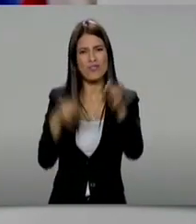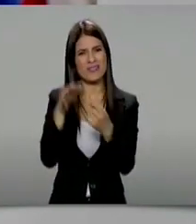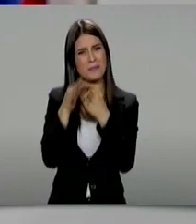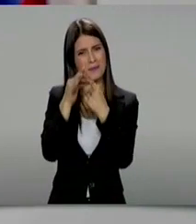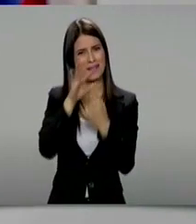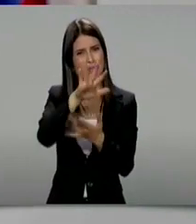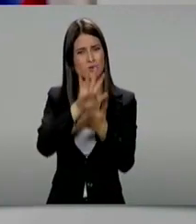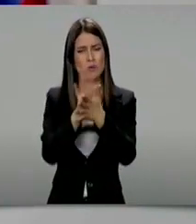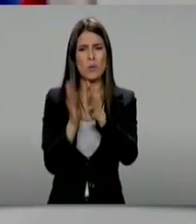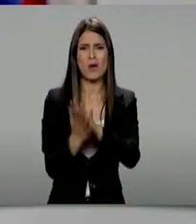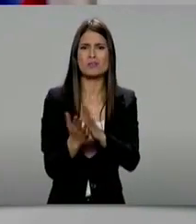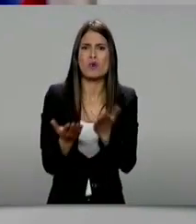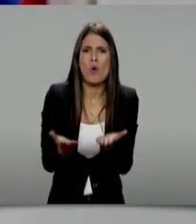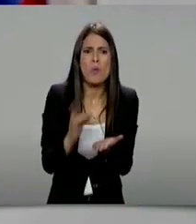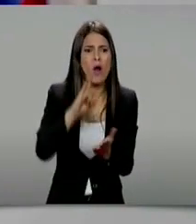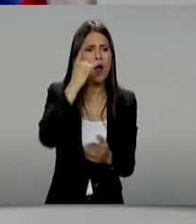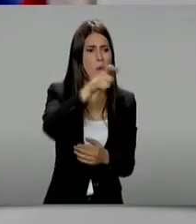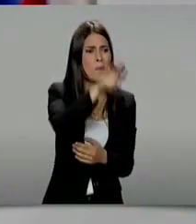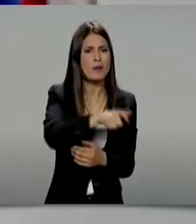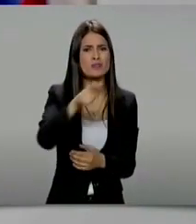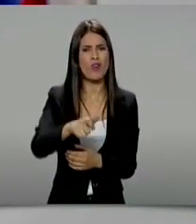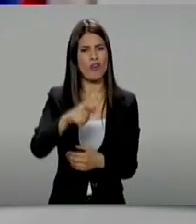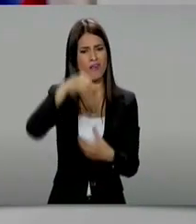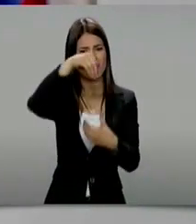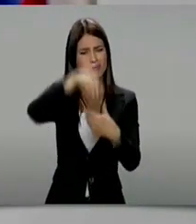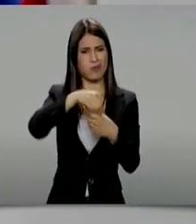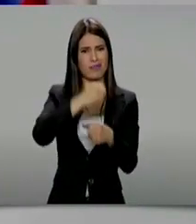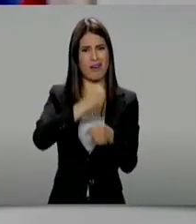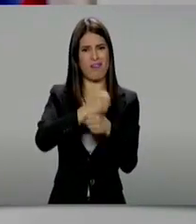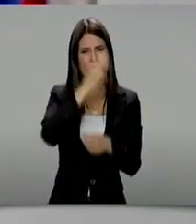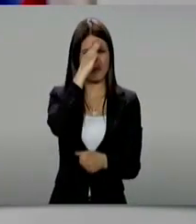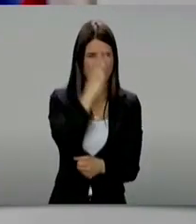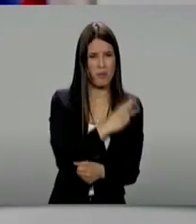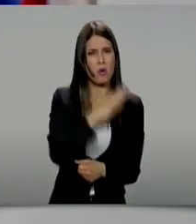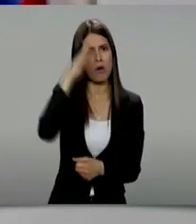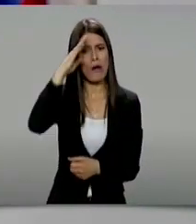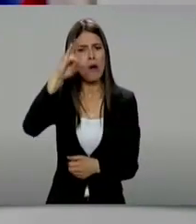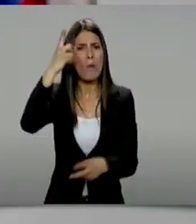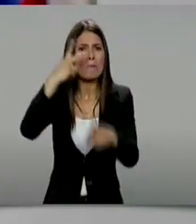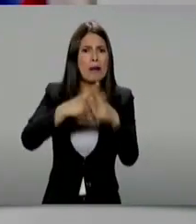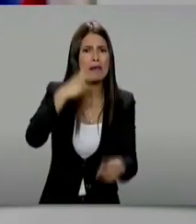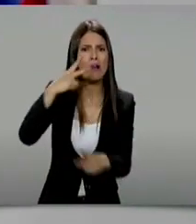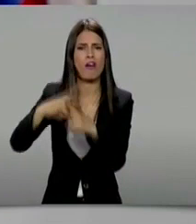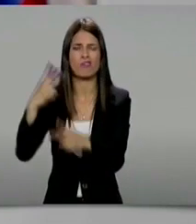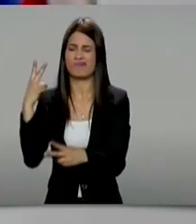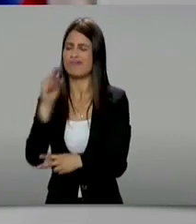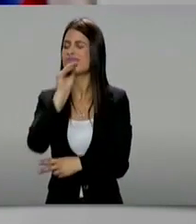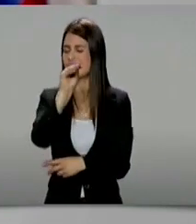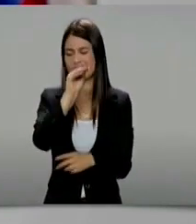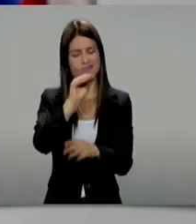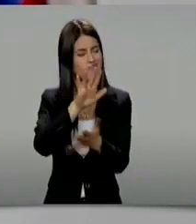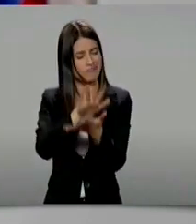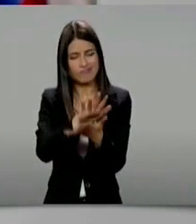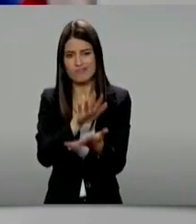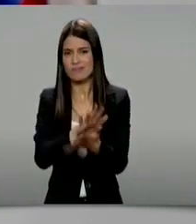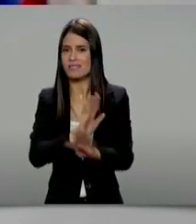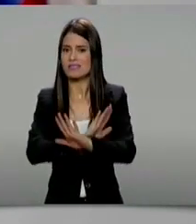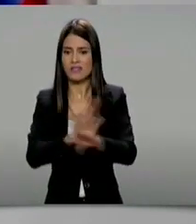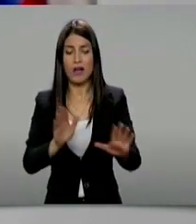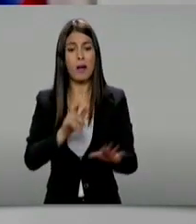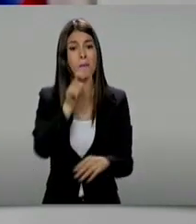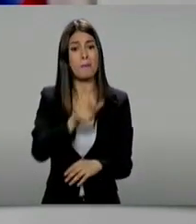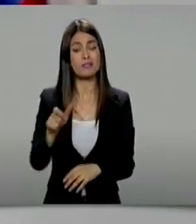temor se resolvió logramos una fórmula que garantiza a nuestros soldados y policías en servicio